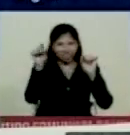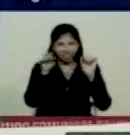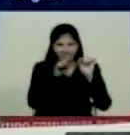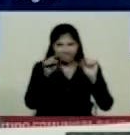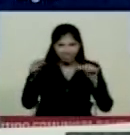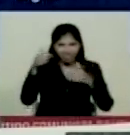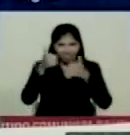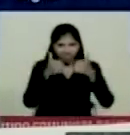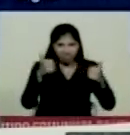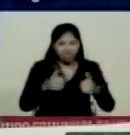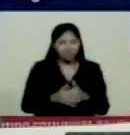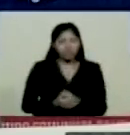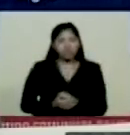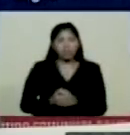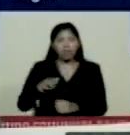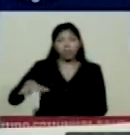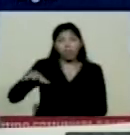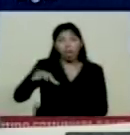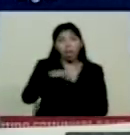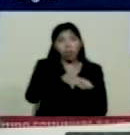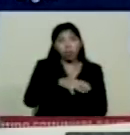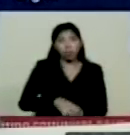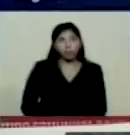cada estado,